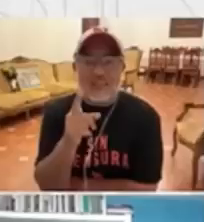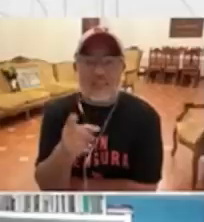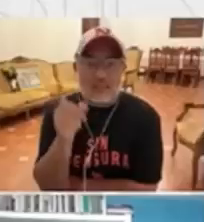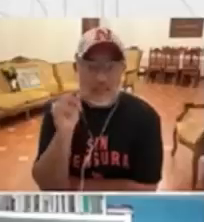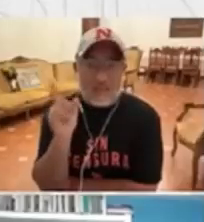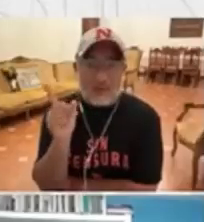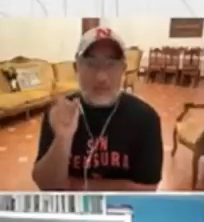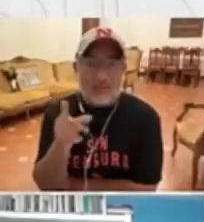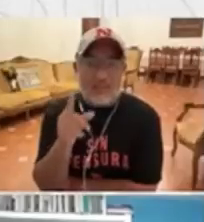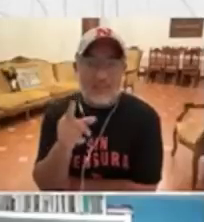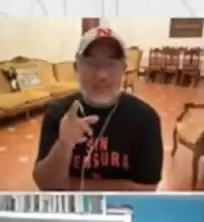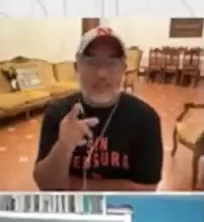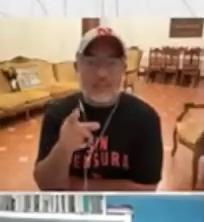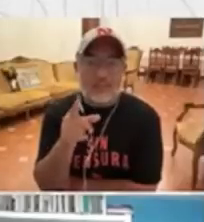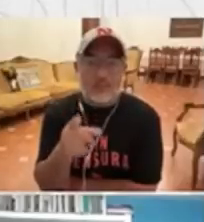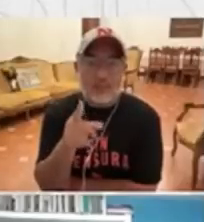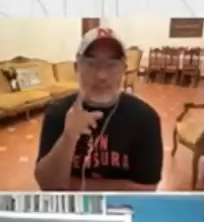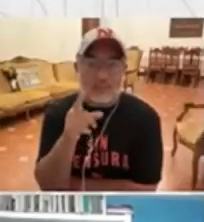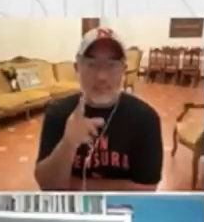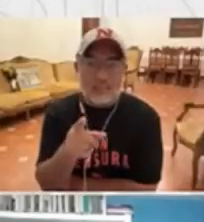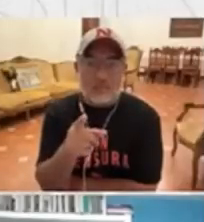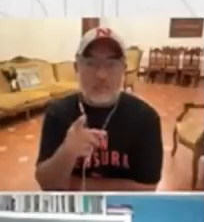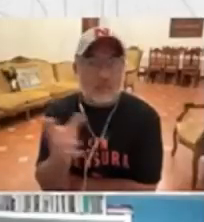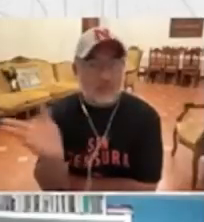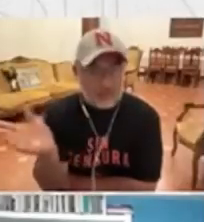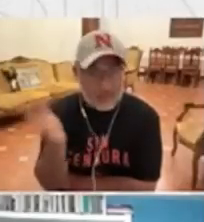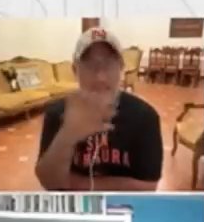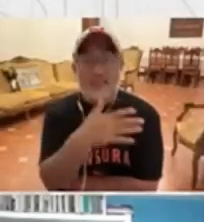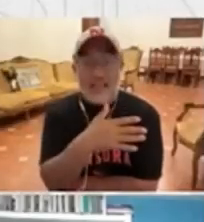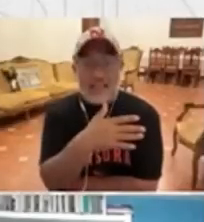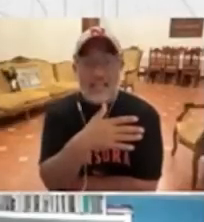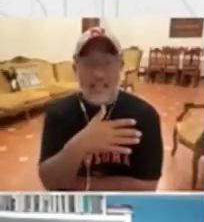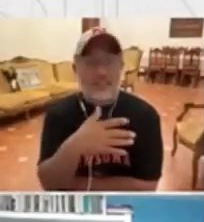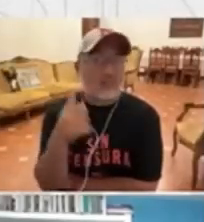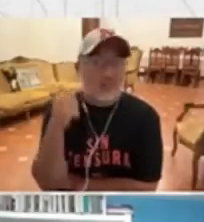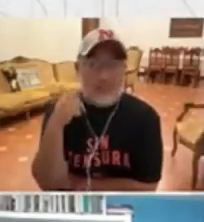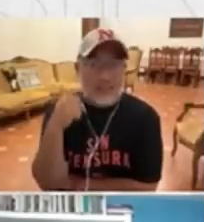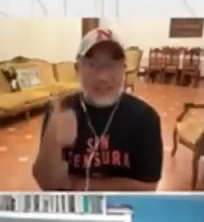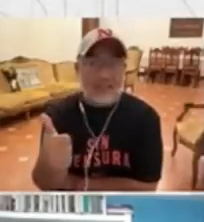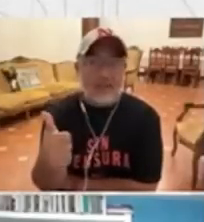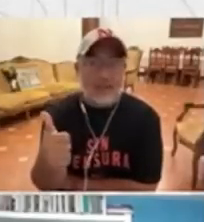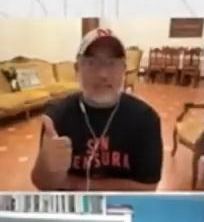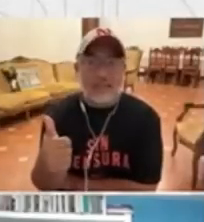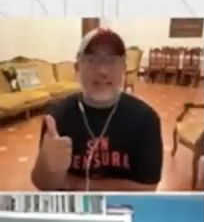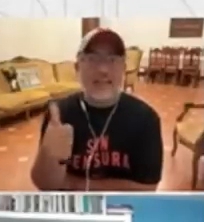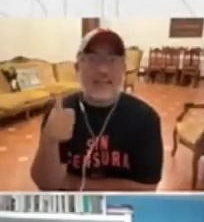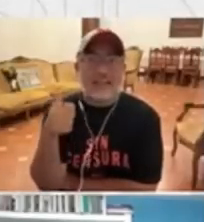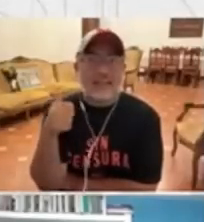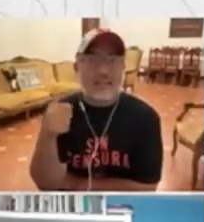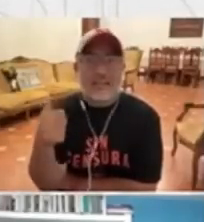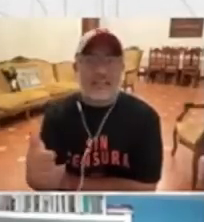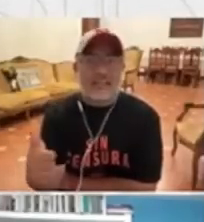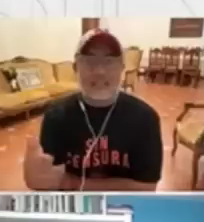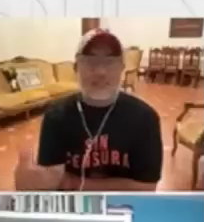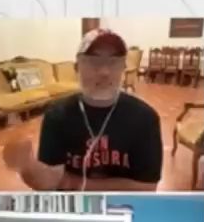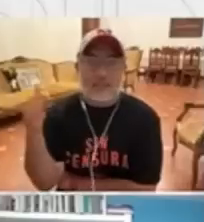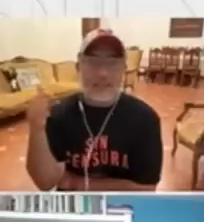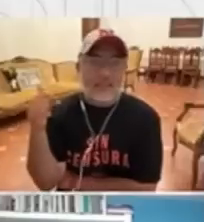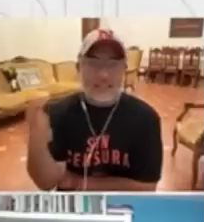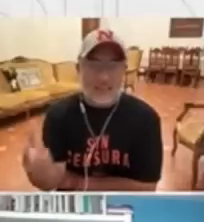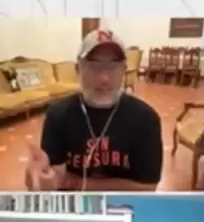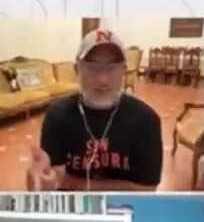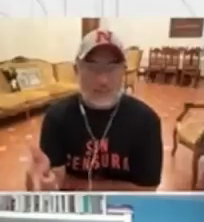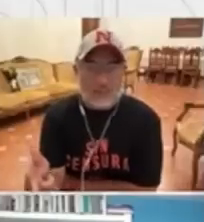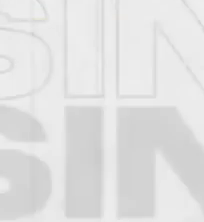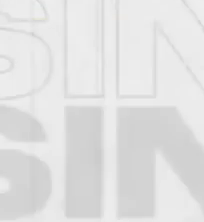¿qué tan difícil? Me han preguntado, ¿qué tan difícil resulta conseguir tus libros de hace años? O sea, la gente encuentra Las Damas del